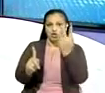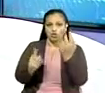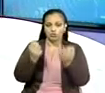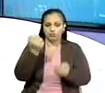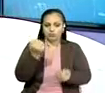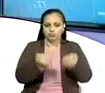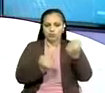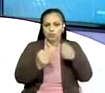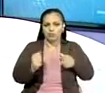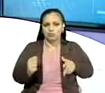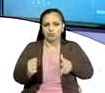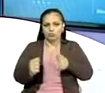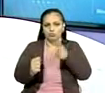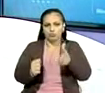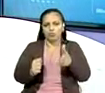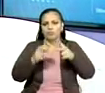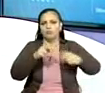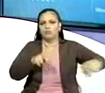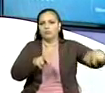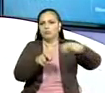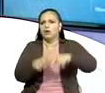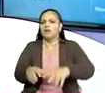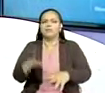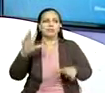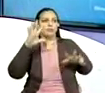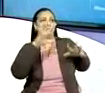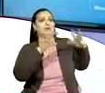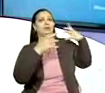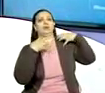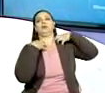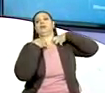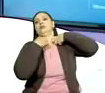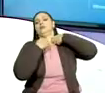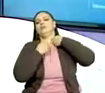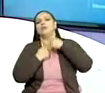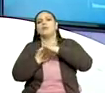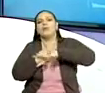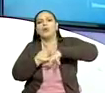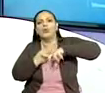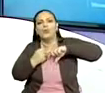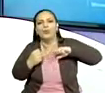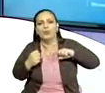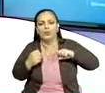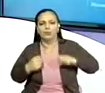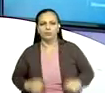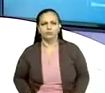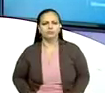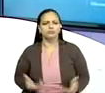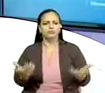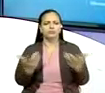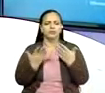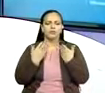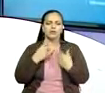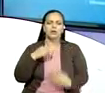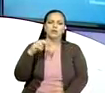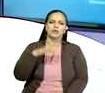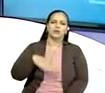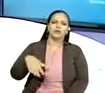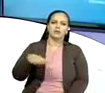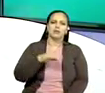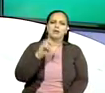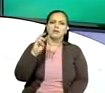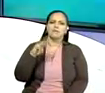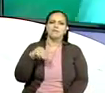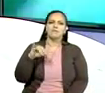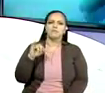Miraflores, al noroeste de Guayaquil. La policía ha redoblado los operativos y, según el comando zonal, en las últimas